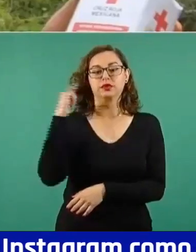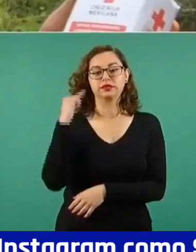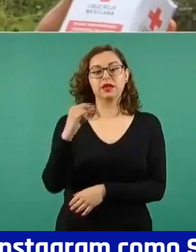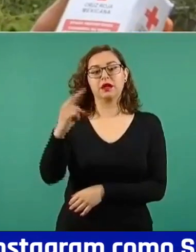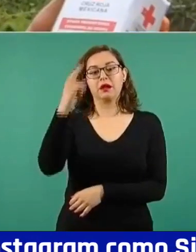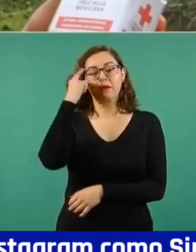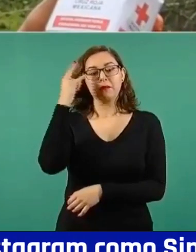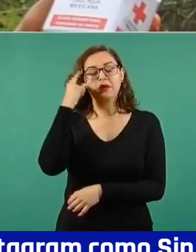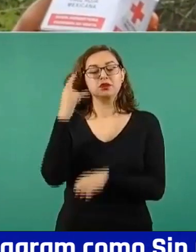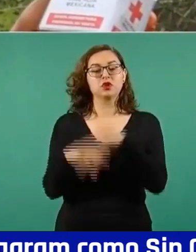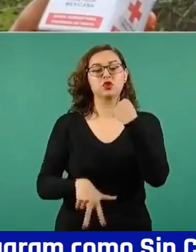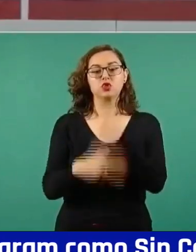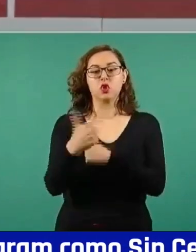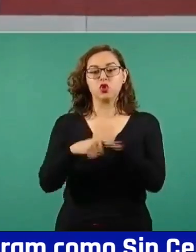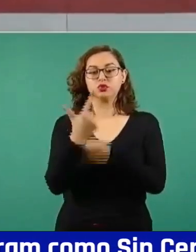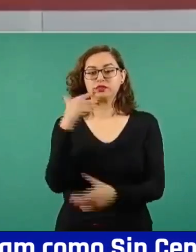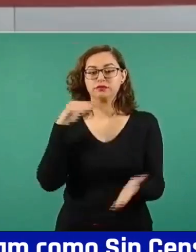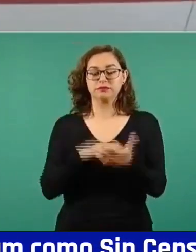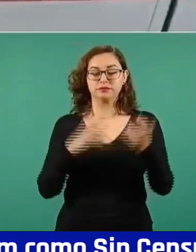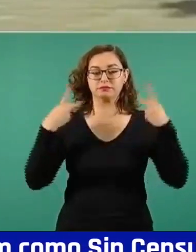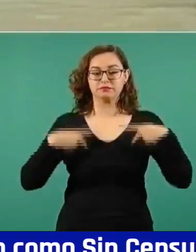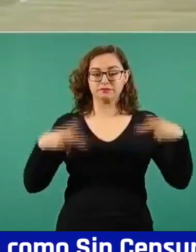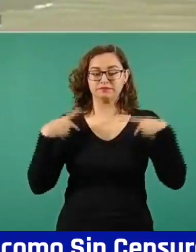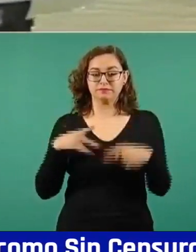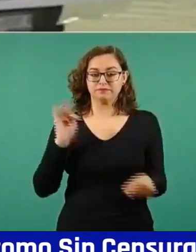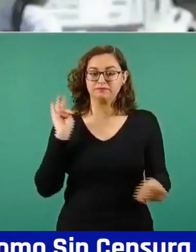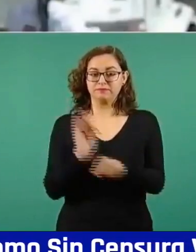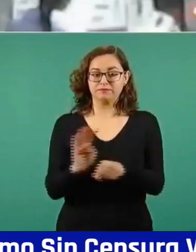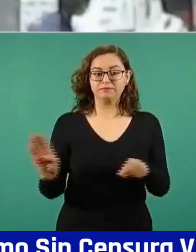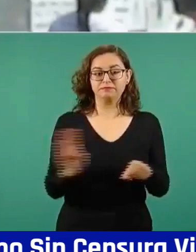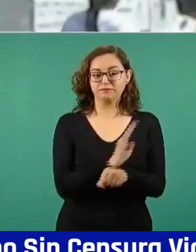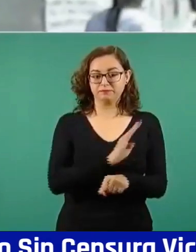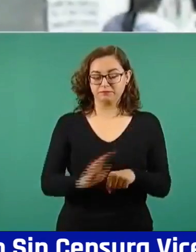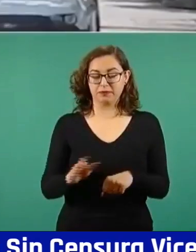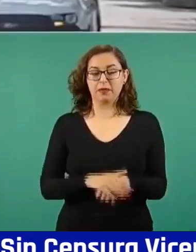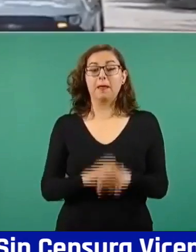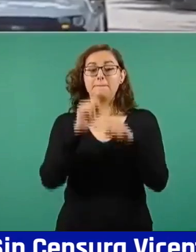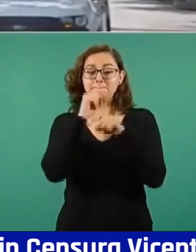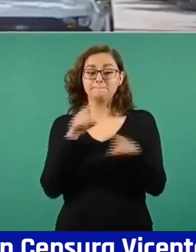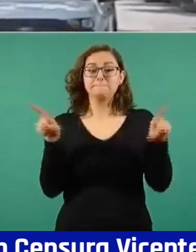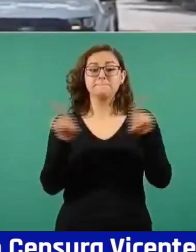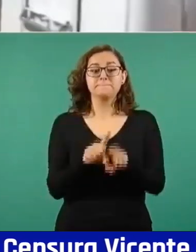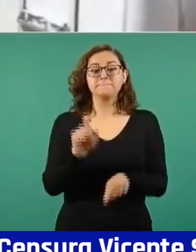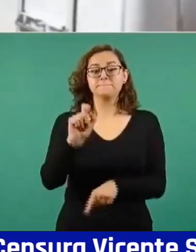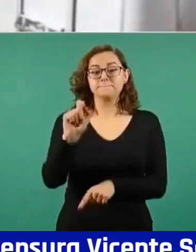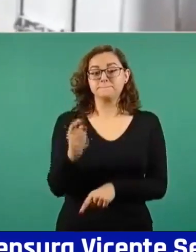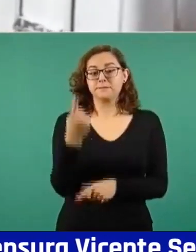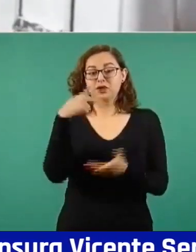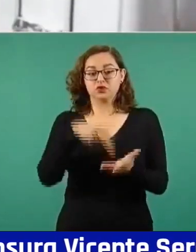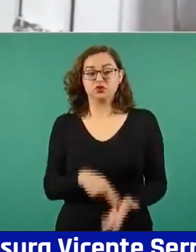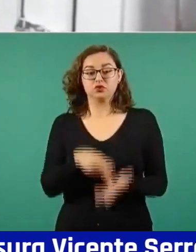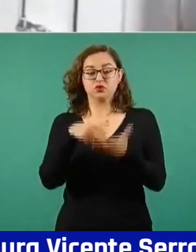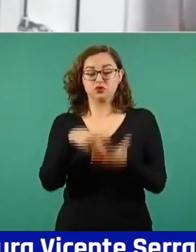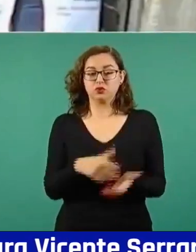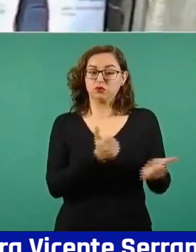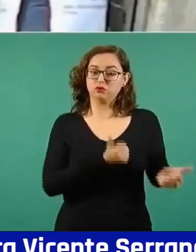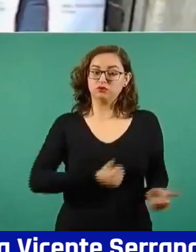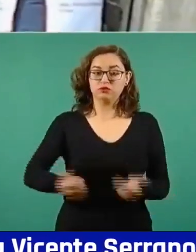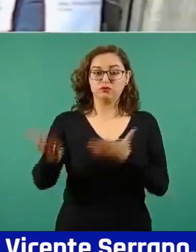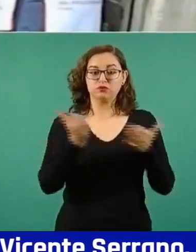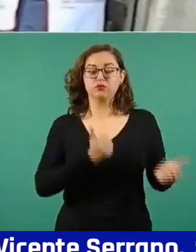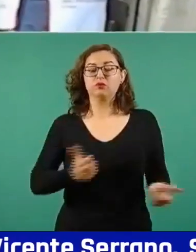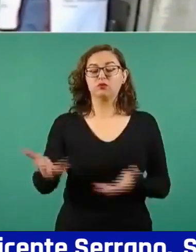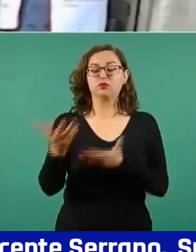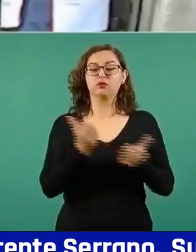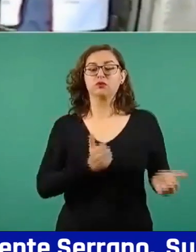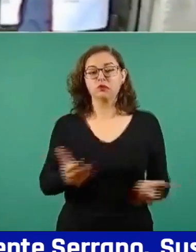a 12.000 personas. Asimismo, se trasladaron 21 toneladas de ayuda humanitaria al estado de Yucatán tras el paso